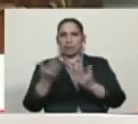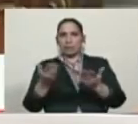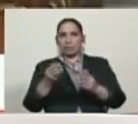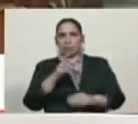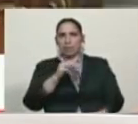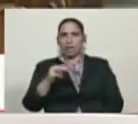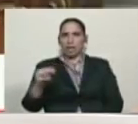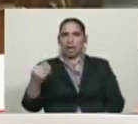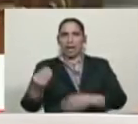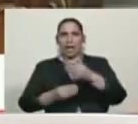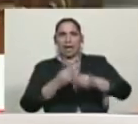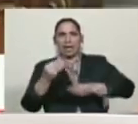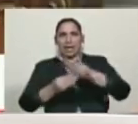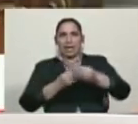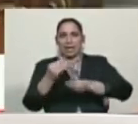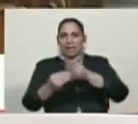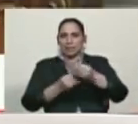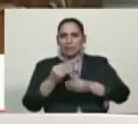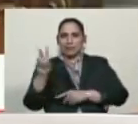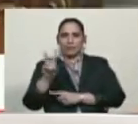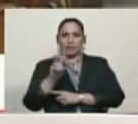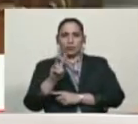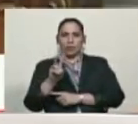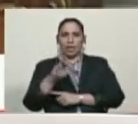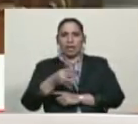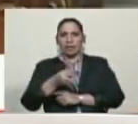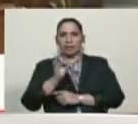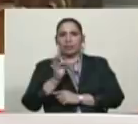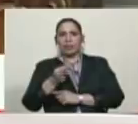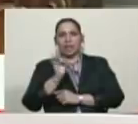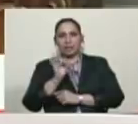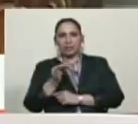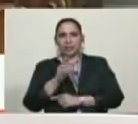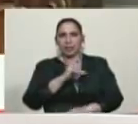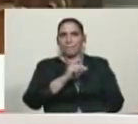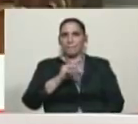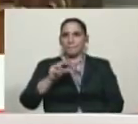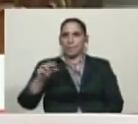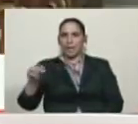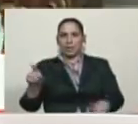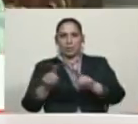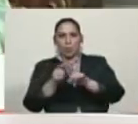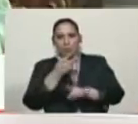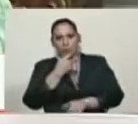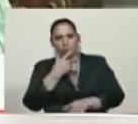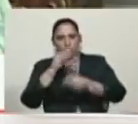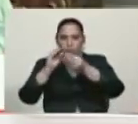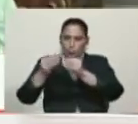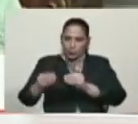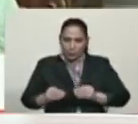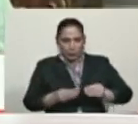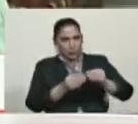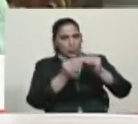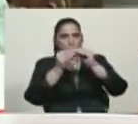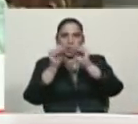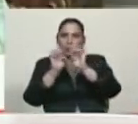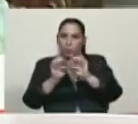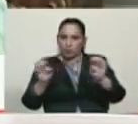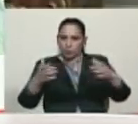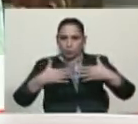y hacer de venezuela una tacita de plata en salud en educación